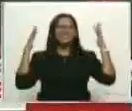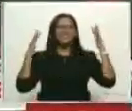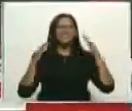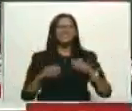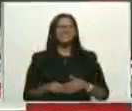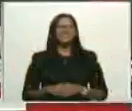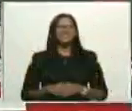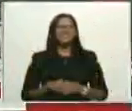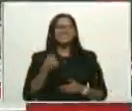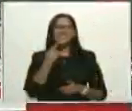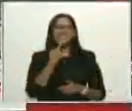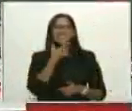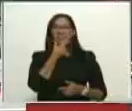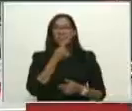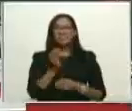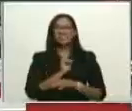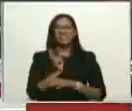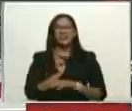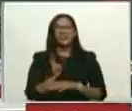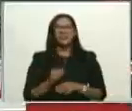Se dice fácil y rápido.